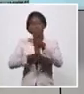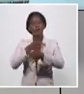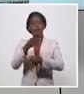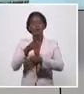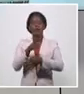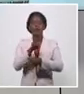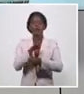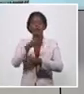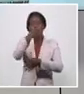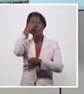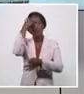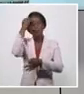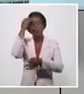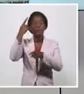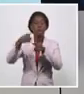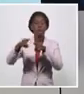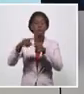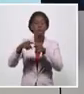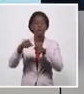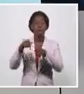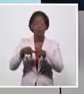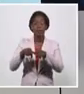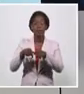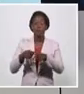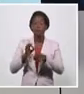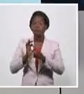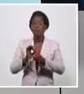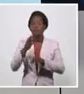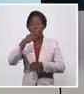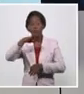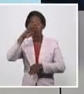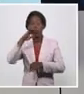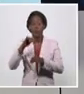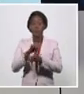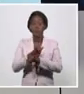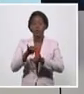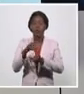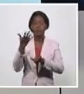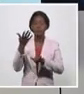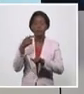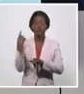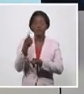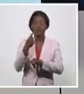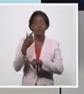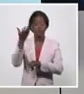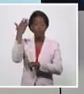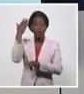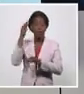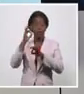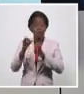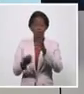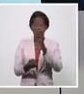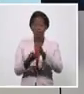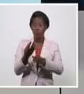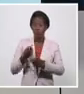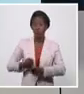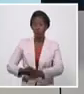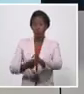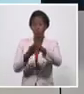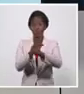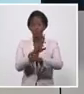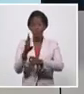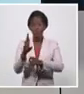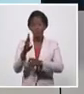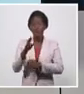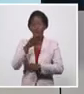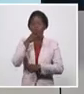de la nación se ganó el patria o muerte que Fidel plantara como única opción allá en marzo de 1960,